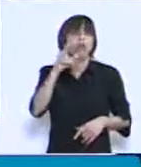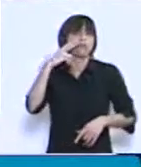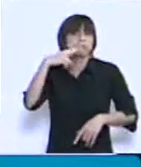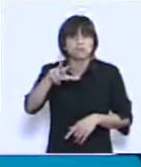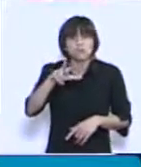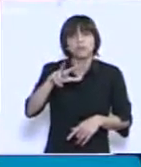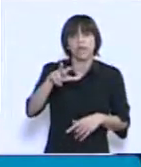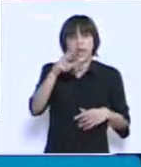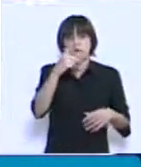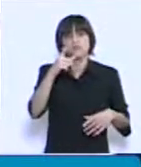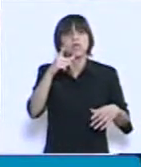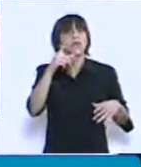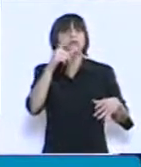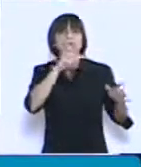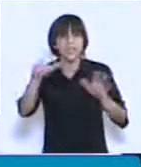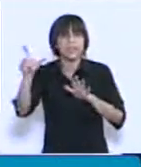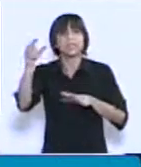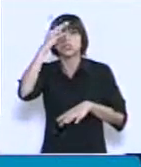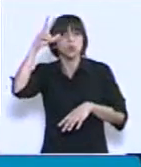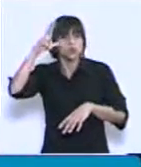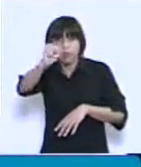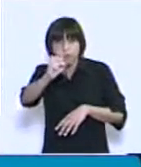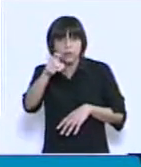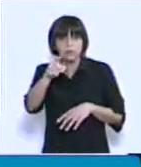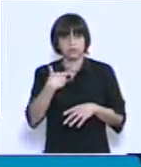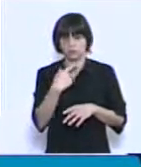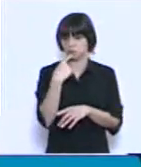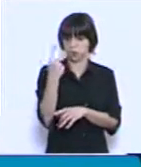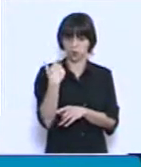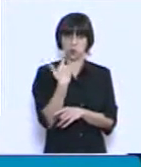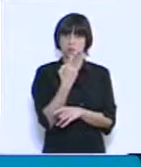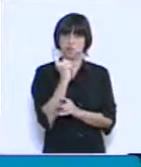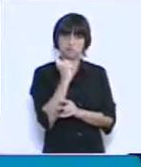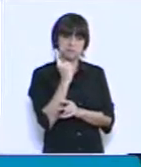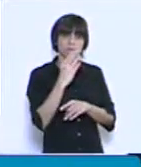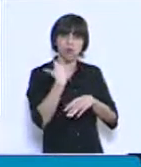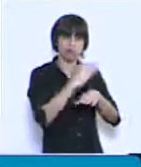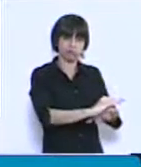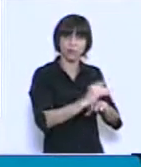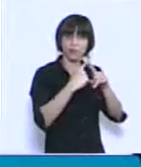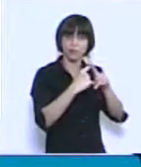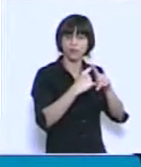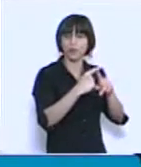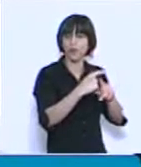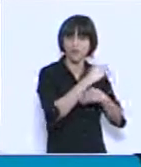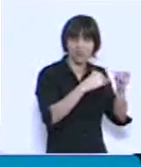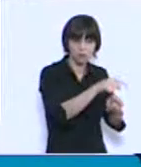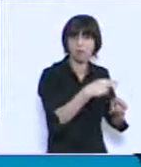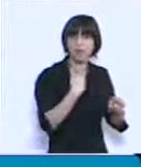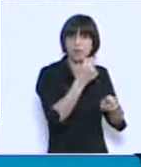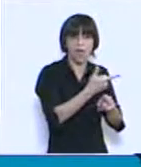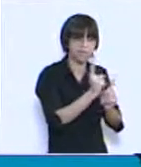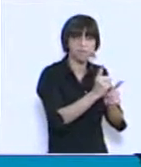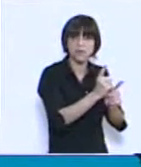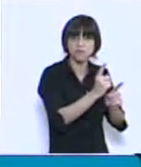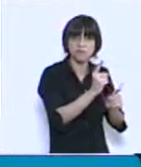Sin embargo, la asignación universal es la misma que en Río Negro, donde el promedio es de